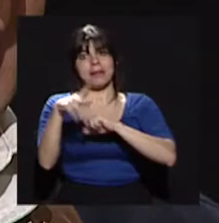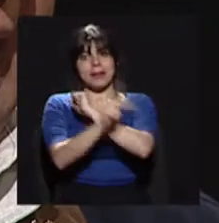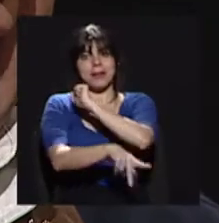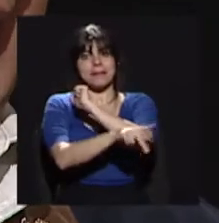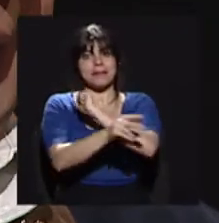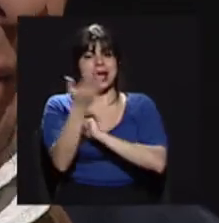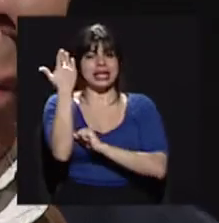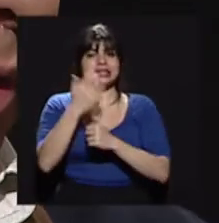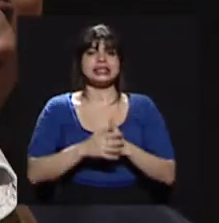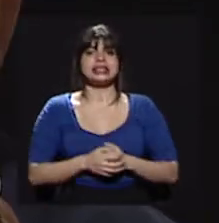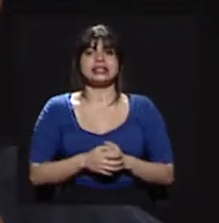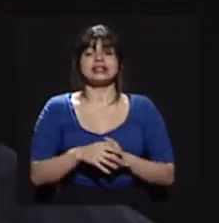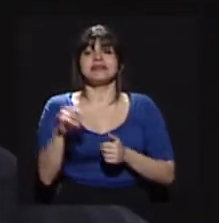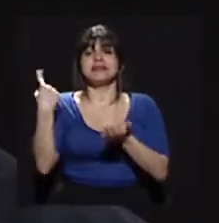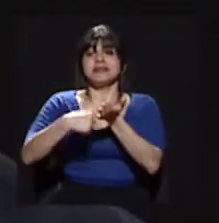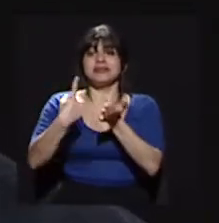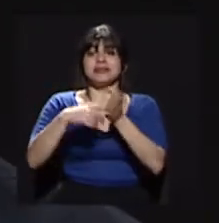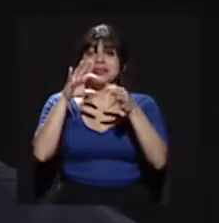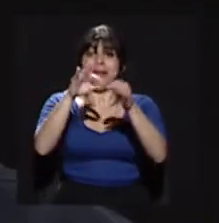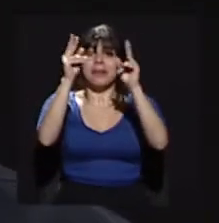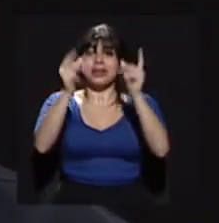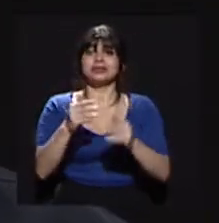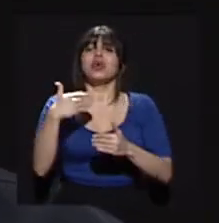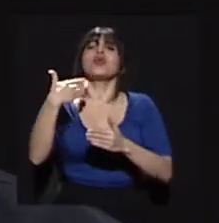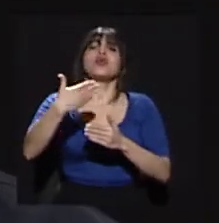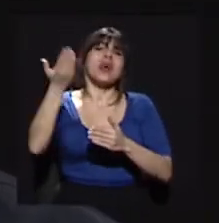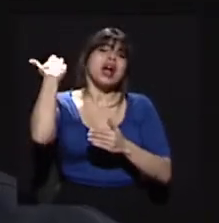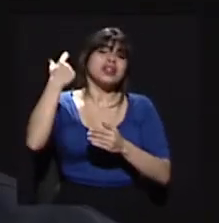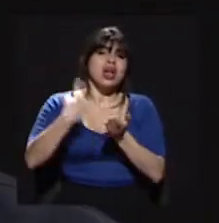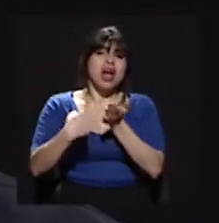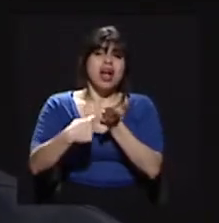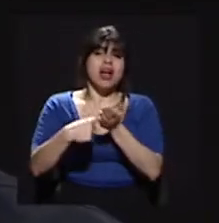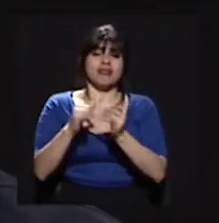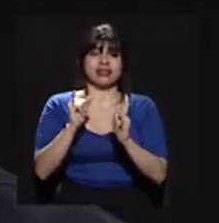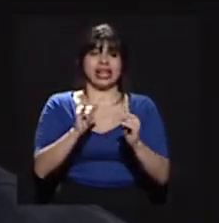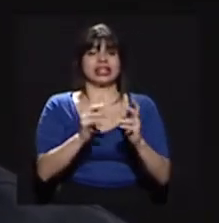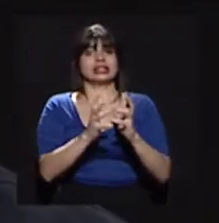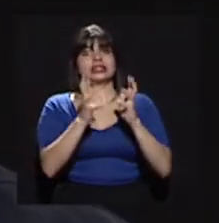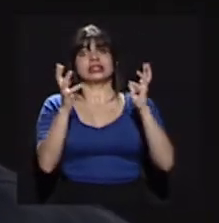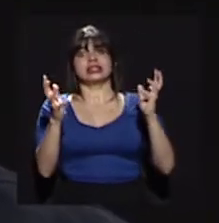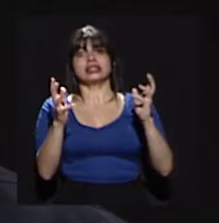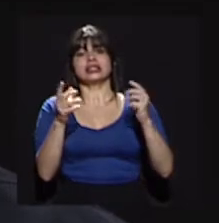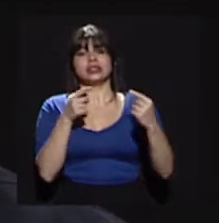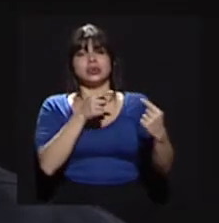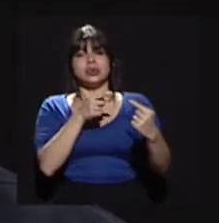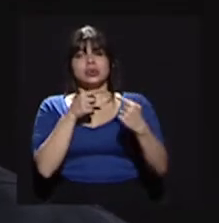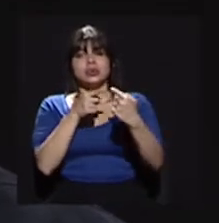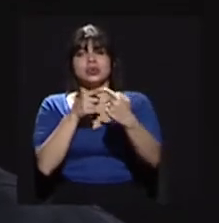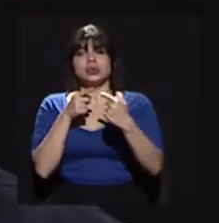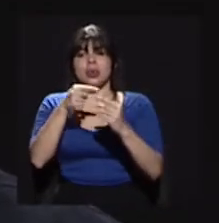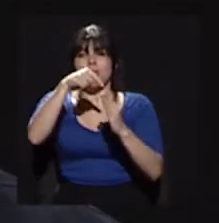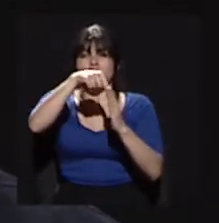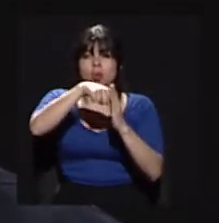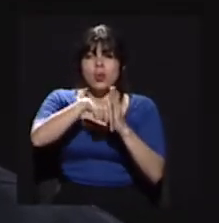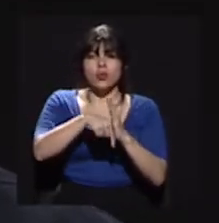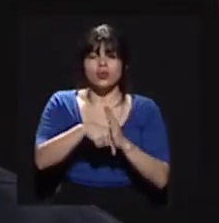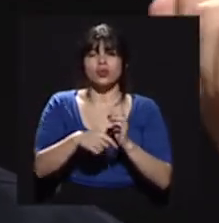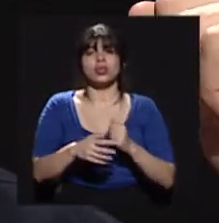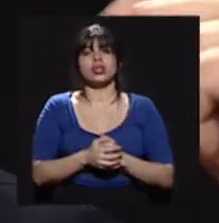país el mismo debate presupuestario cuando se había dado con este como estos niveles de profundidad de honduras y además